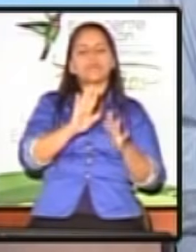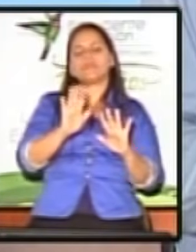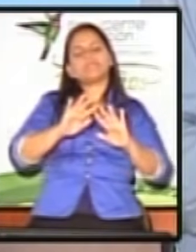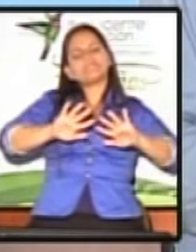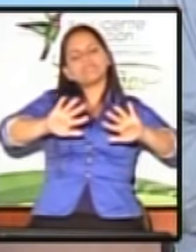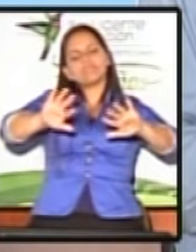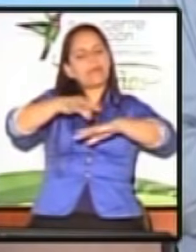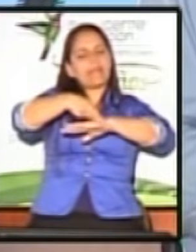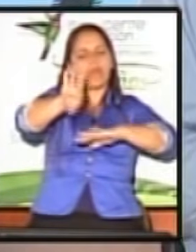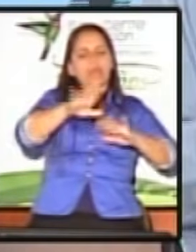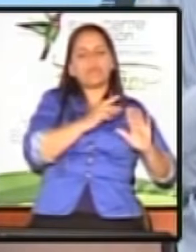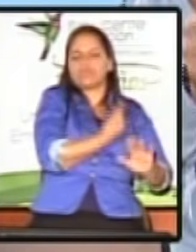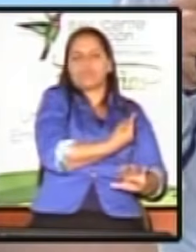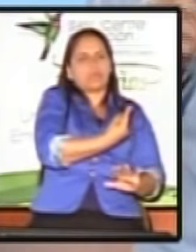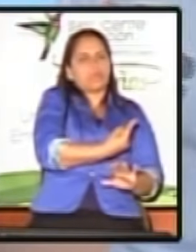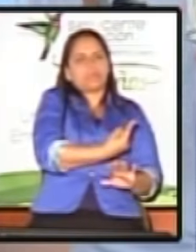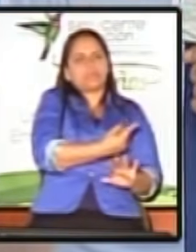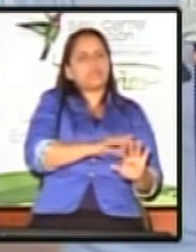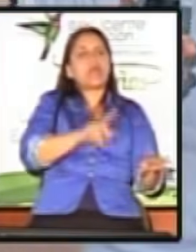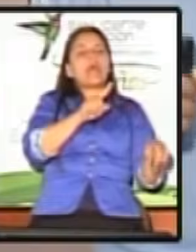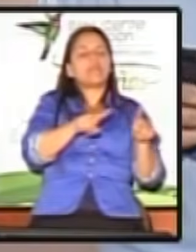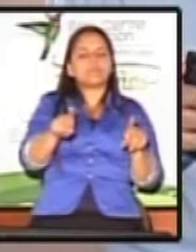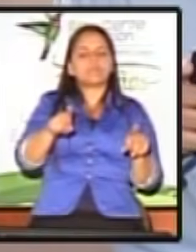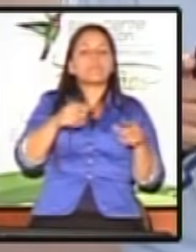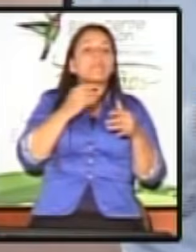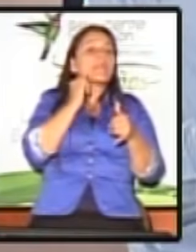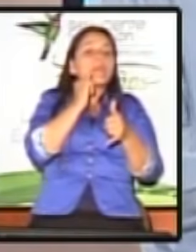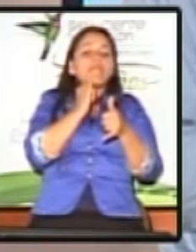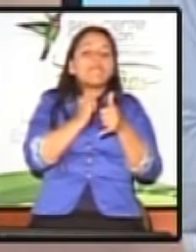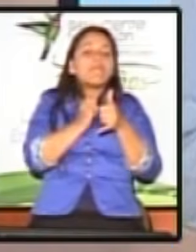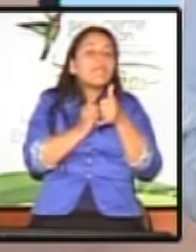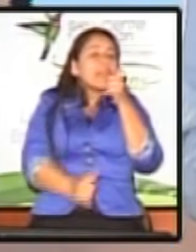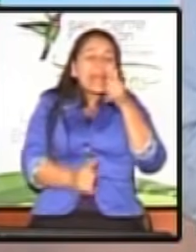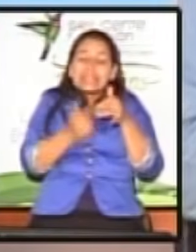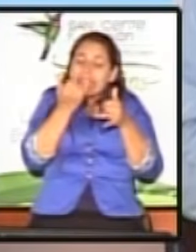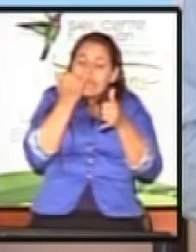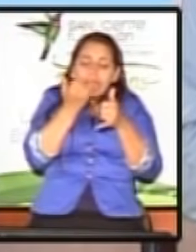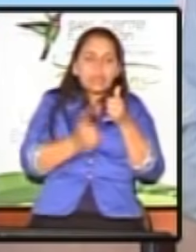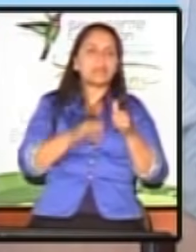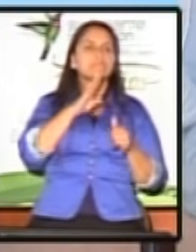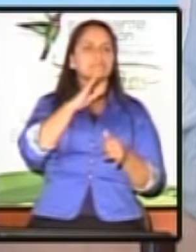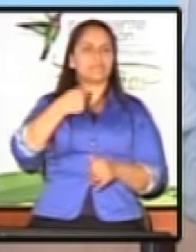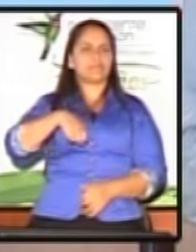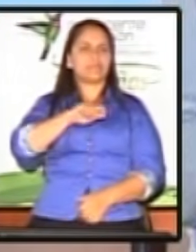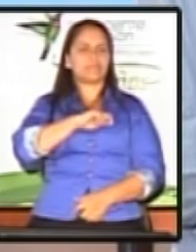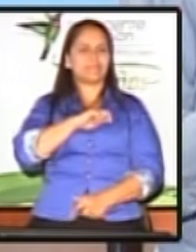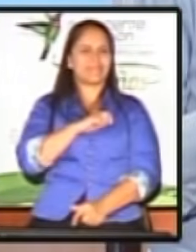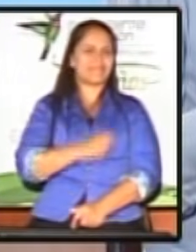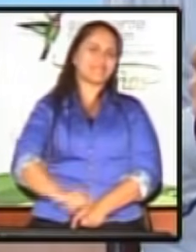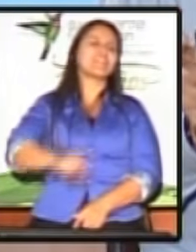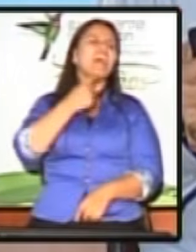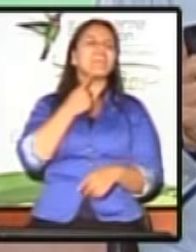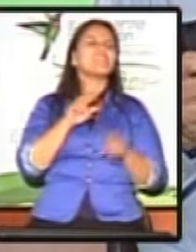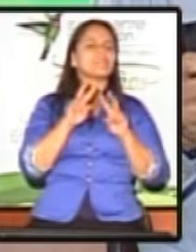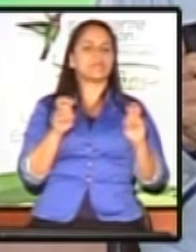espacio que él está pidiendo. Porque los pacientes al final, como dicen los españoles, se amuran. ¿Qué